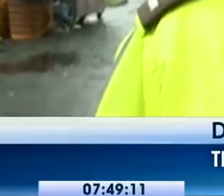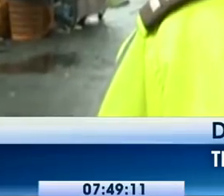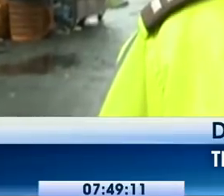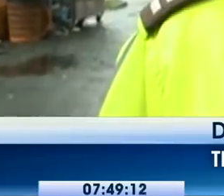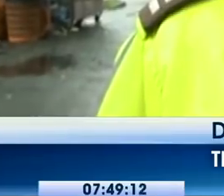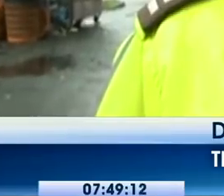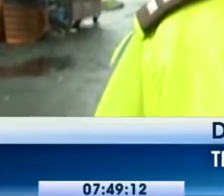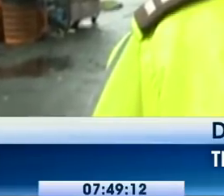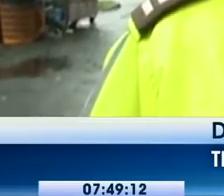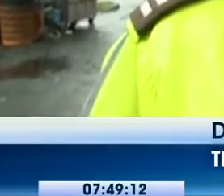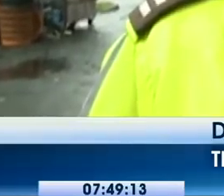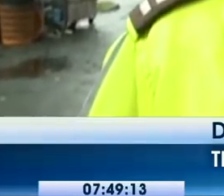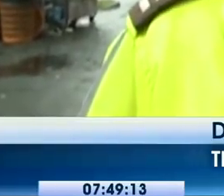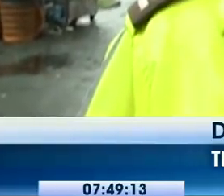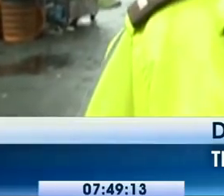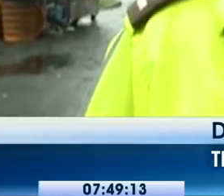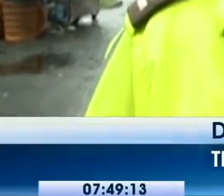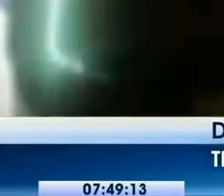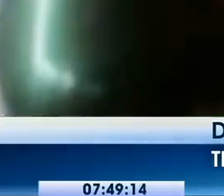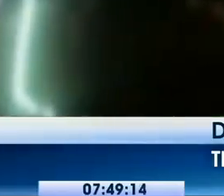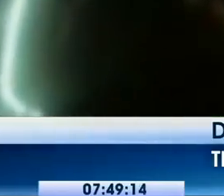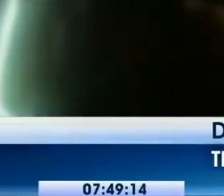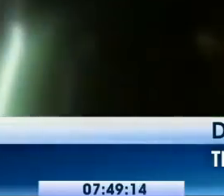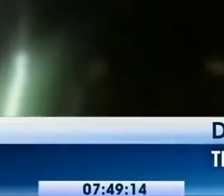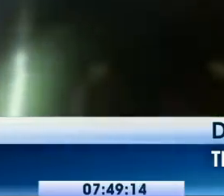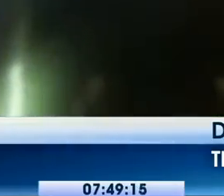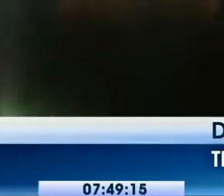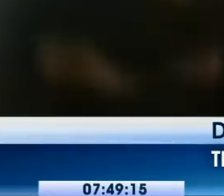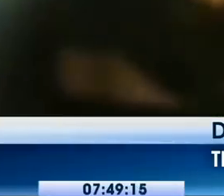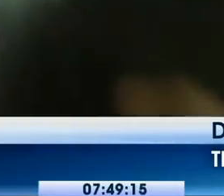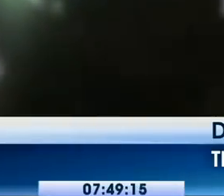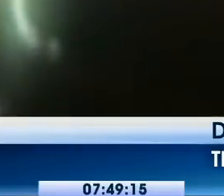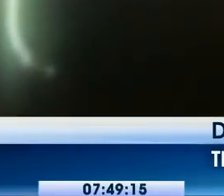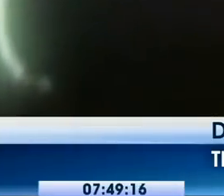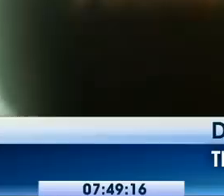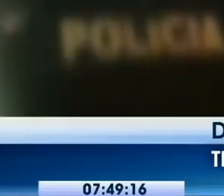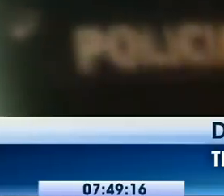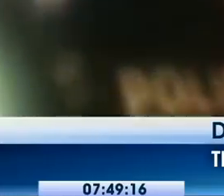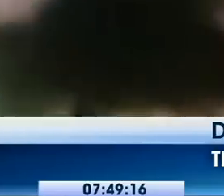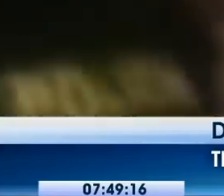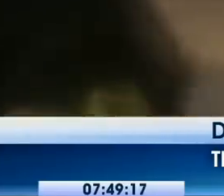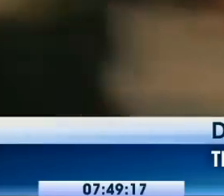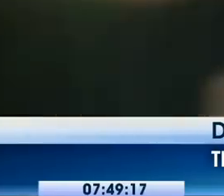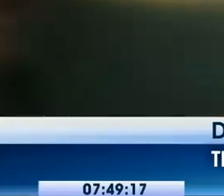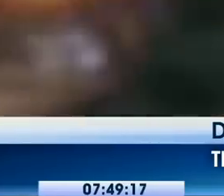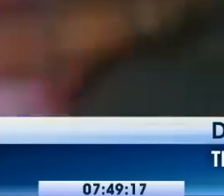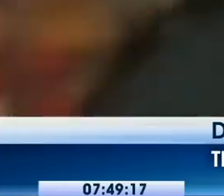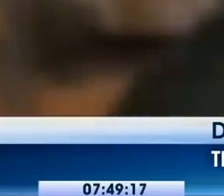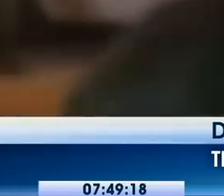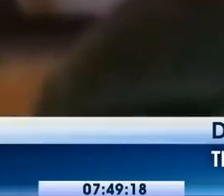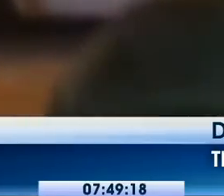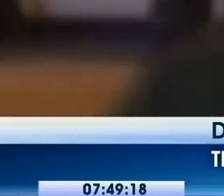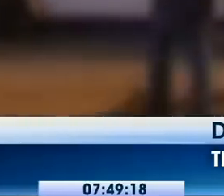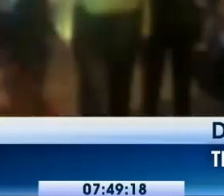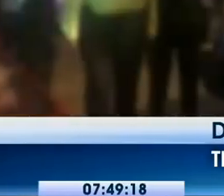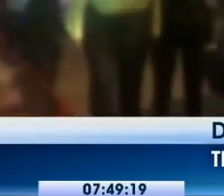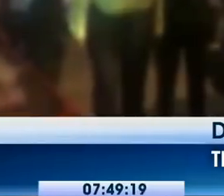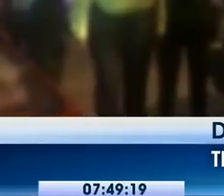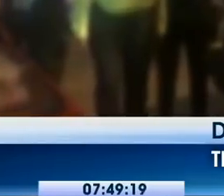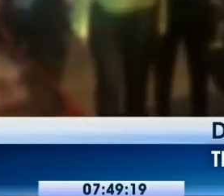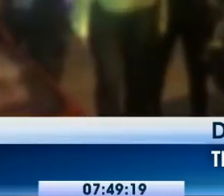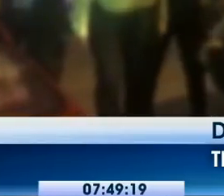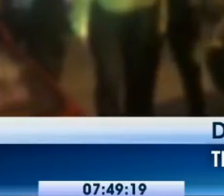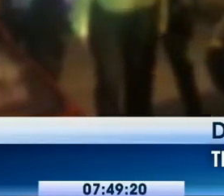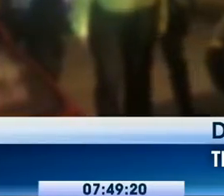y uno de ellos tiene un antecedente por homicidio simple. Pero se les acabó el factor suerte, o mejor dicho, los policías les seguían los pasos y un